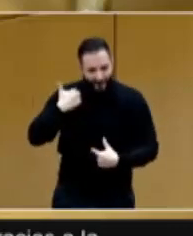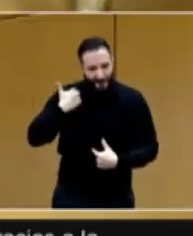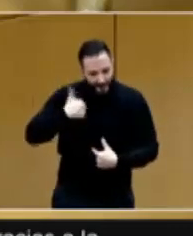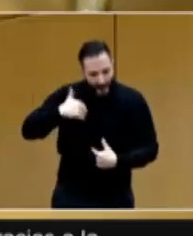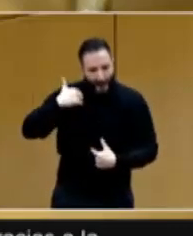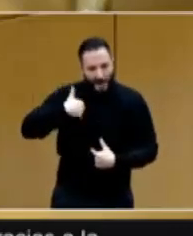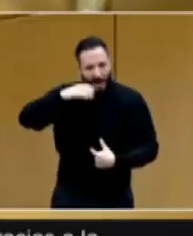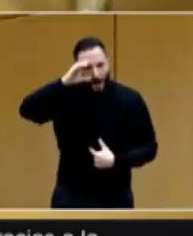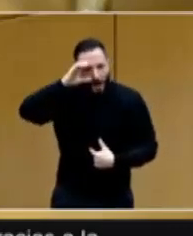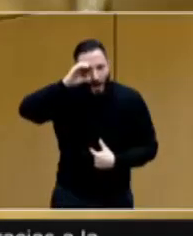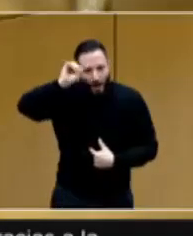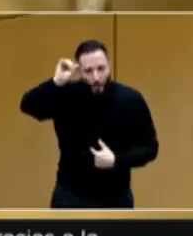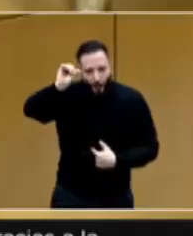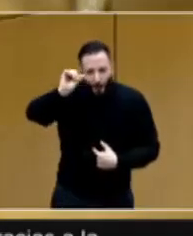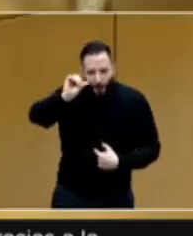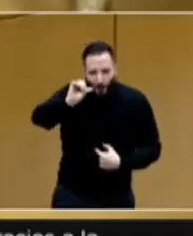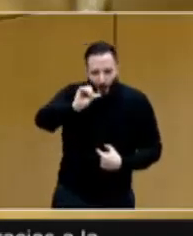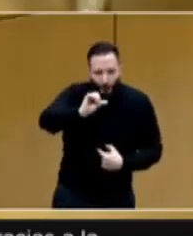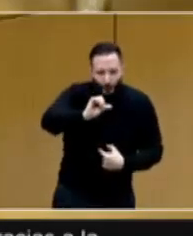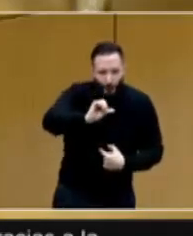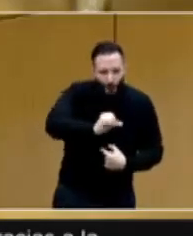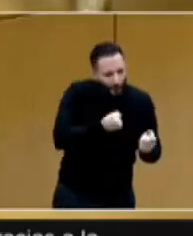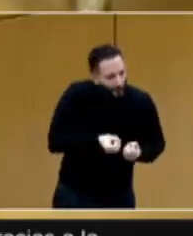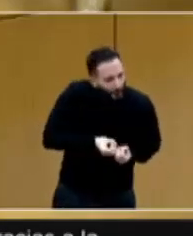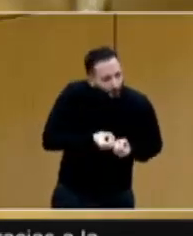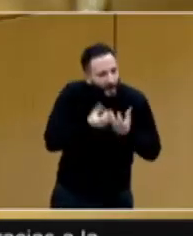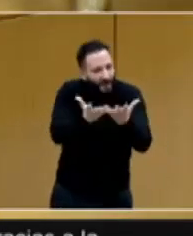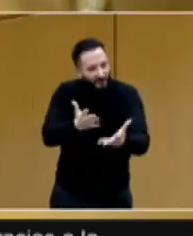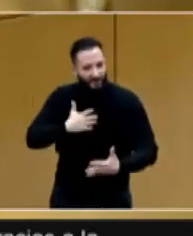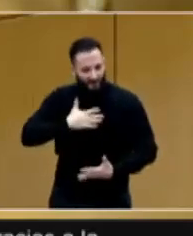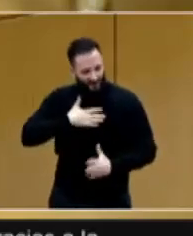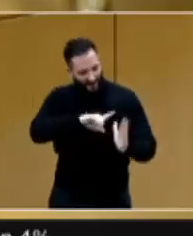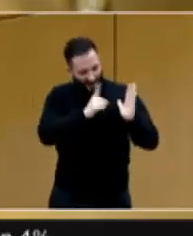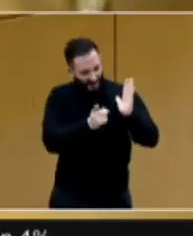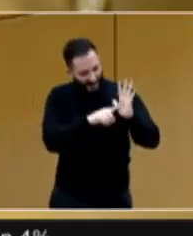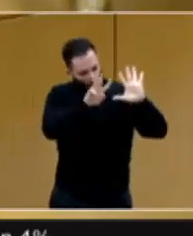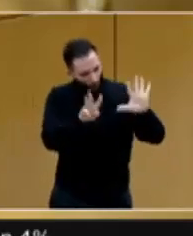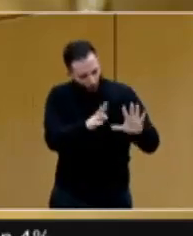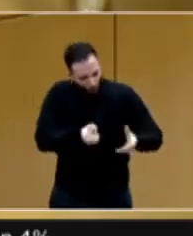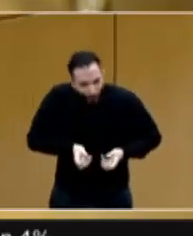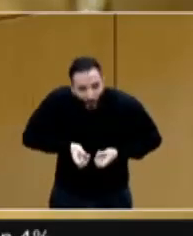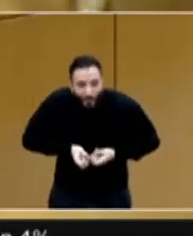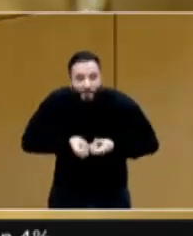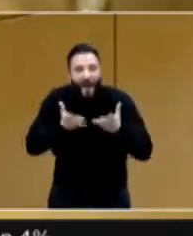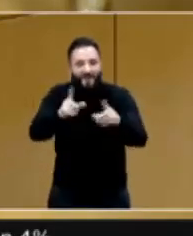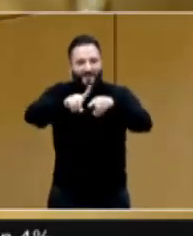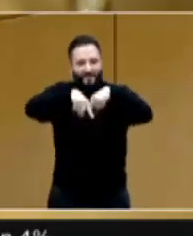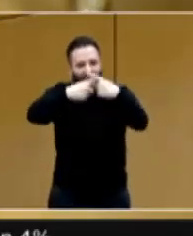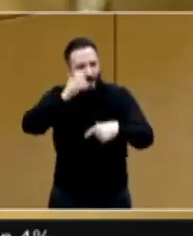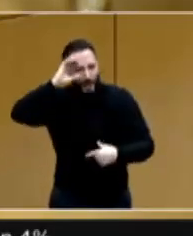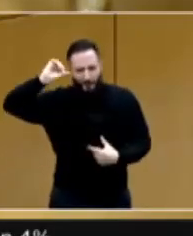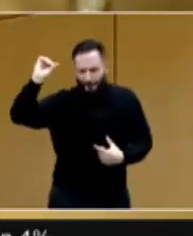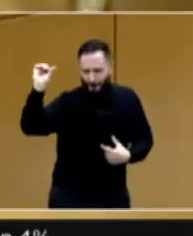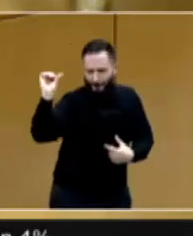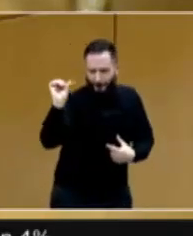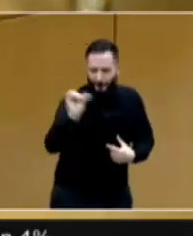escuchando esta este mensaje ya están escuchando esta interpretación de la ley sobre la la necesidad de los apoyos que no es